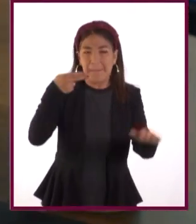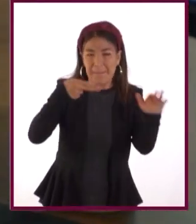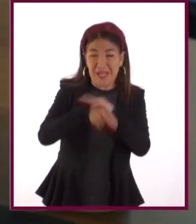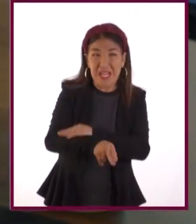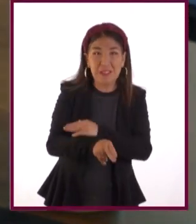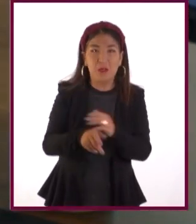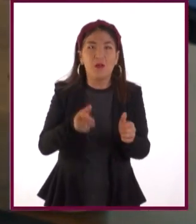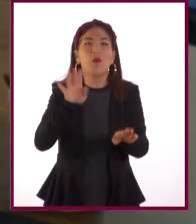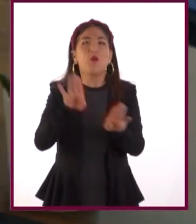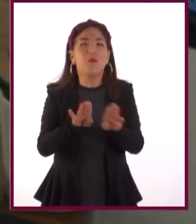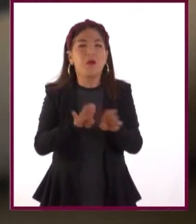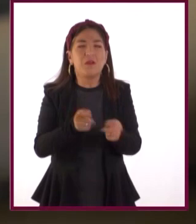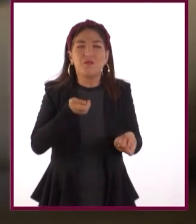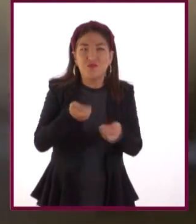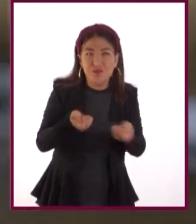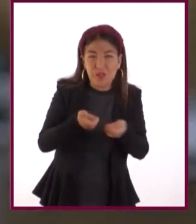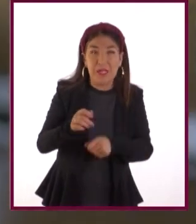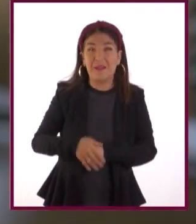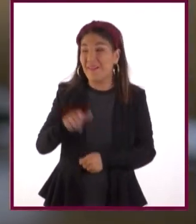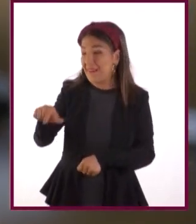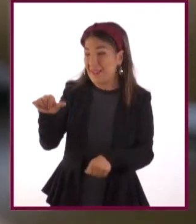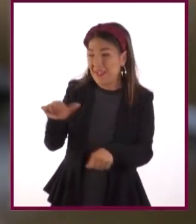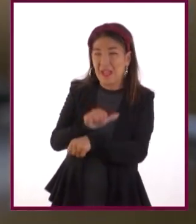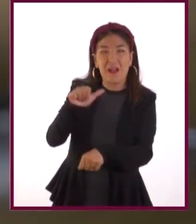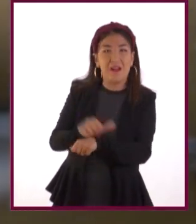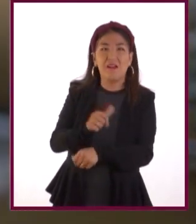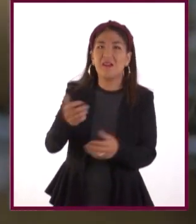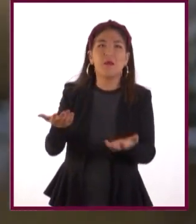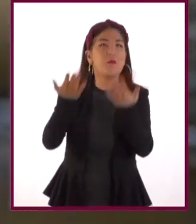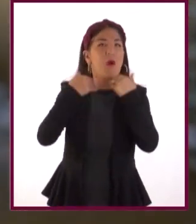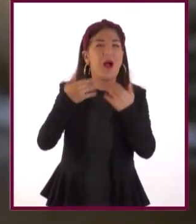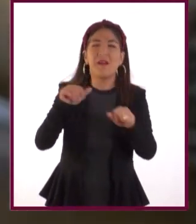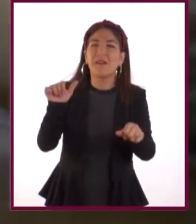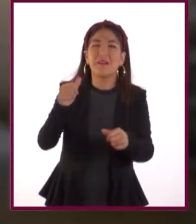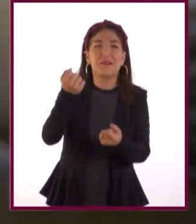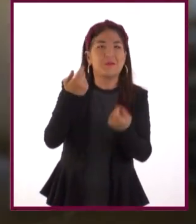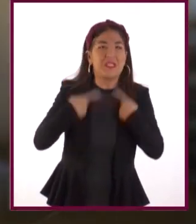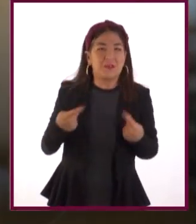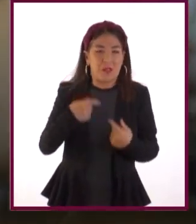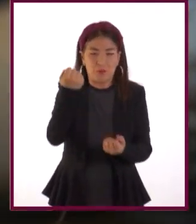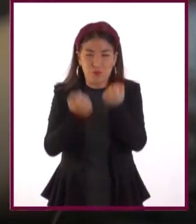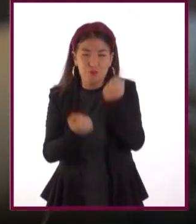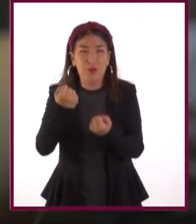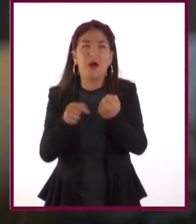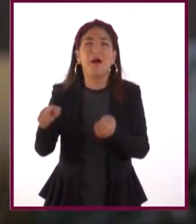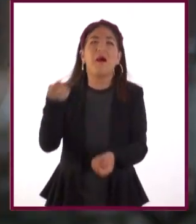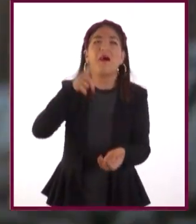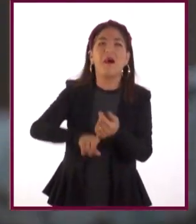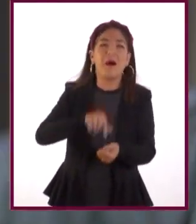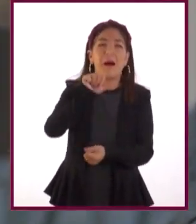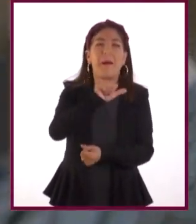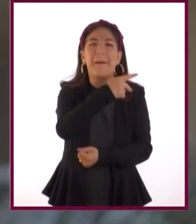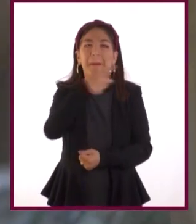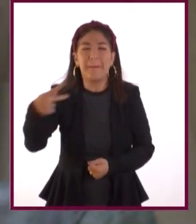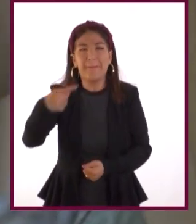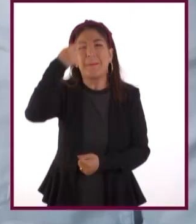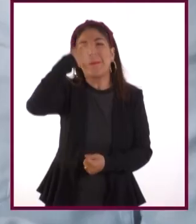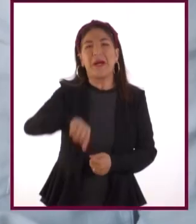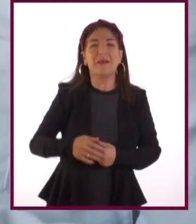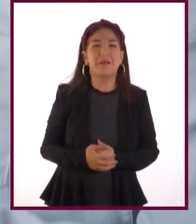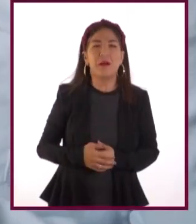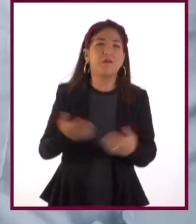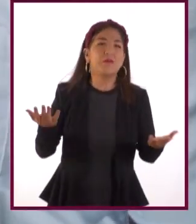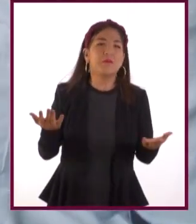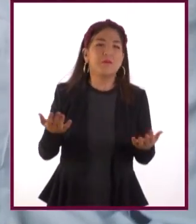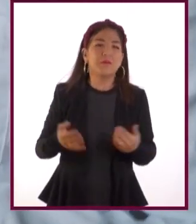cómo va el metro o hasta los autos que ya no tienen conductores, pues, también por las aplicaciones que